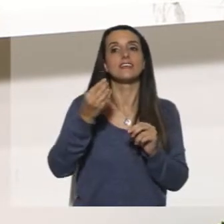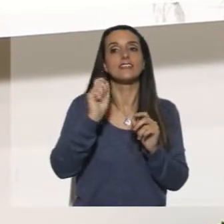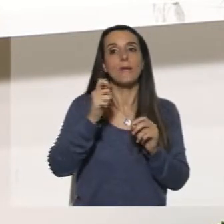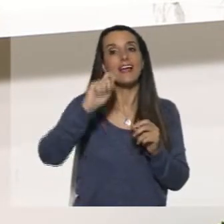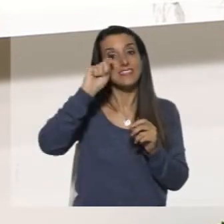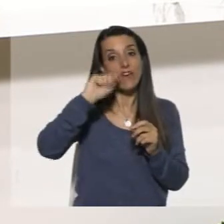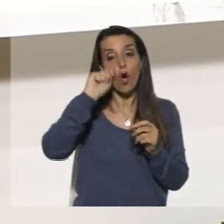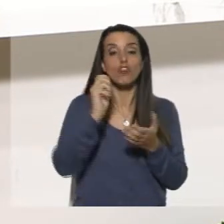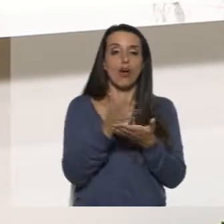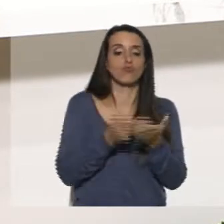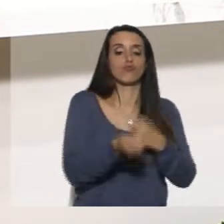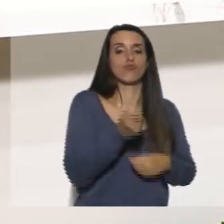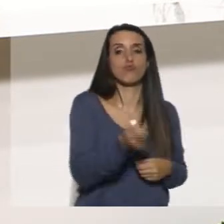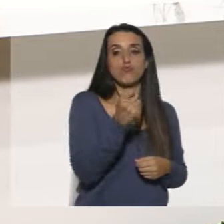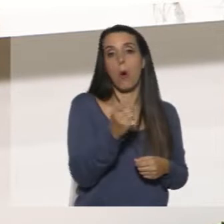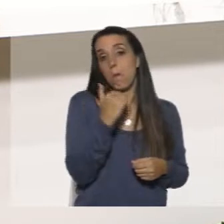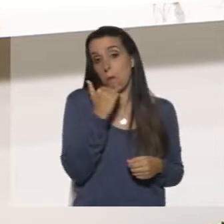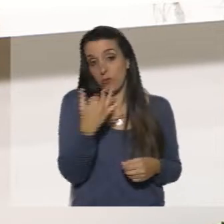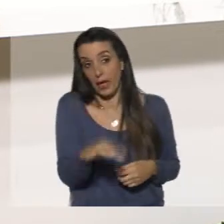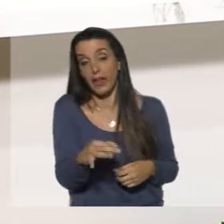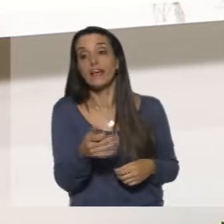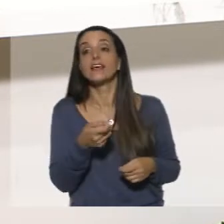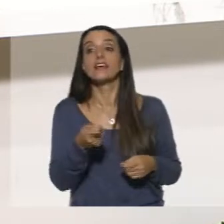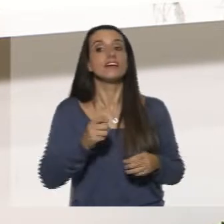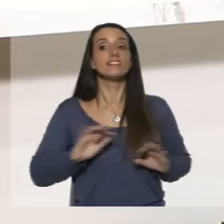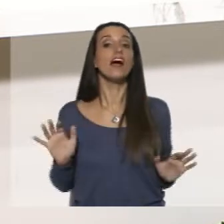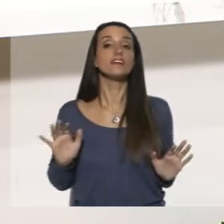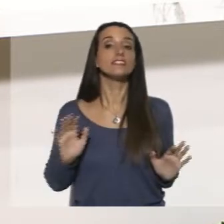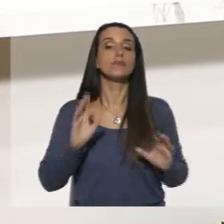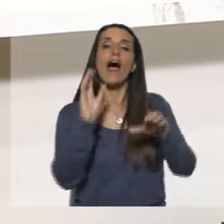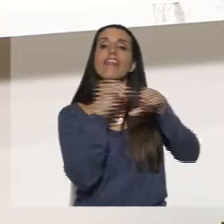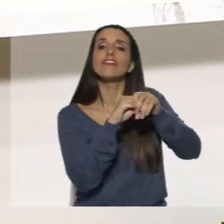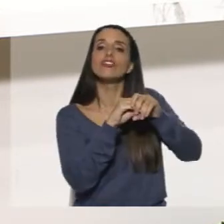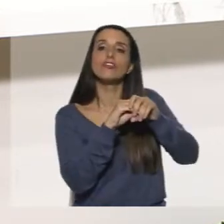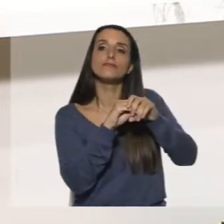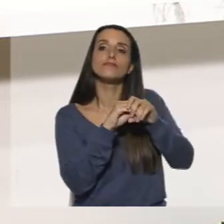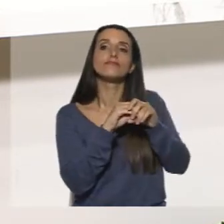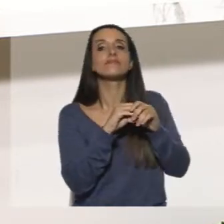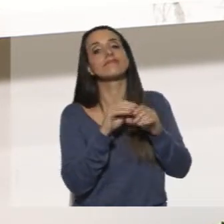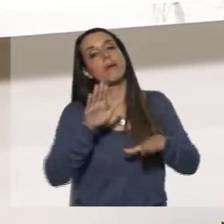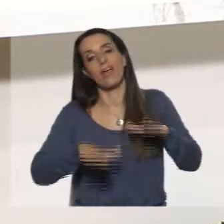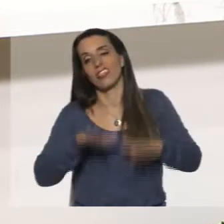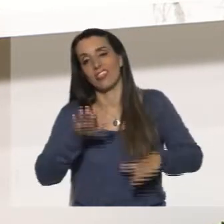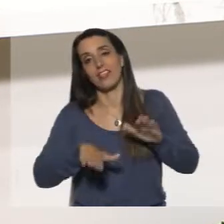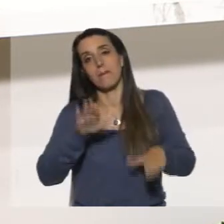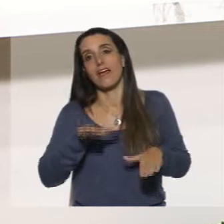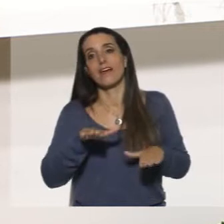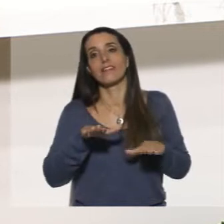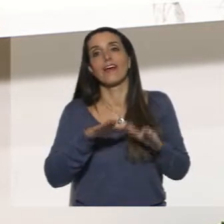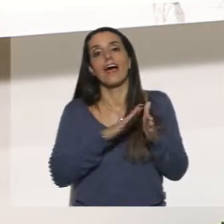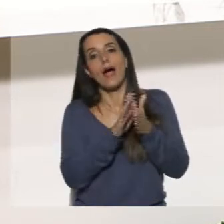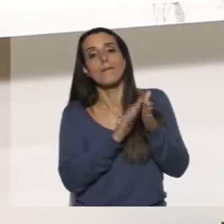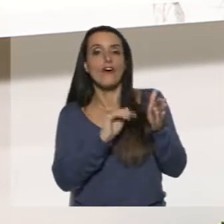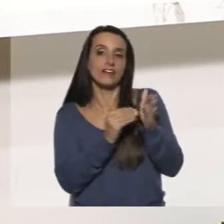Vamos como a saltearla un sofrito, no sé si está bien. Sí. Y el relleno. Y el hay veces depende lo que tenga, jamoncito,